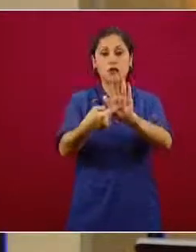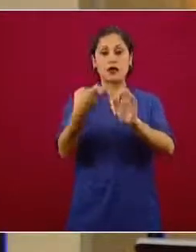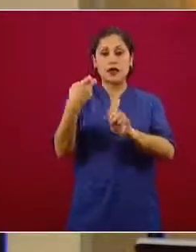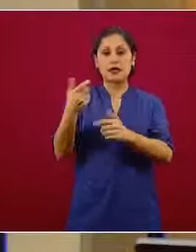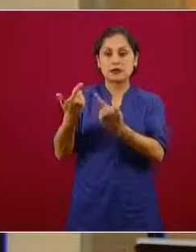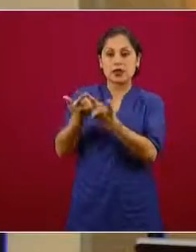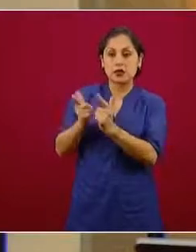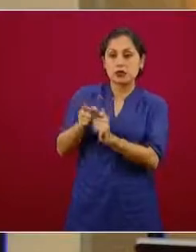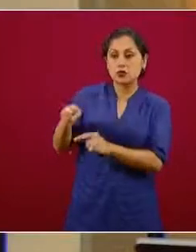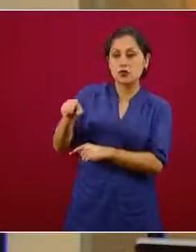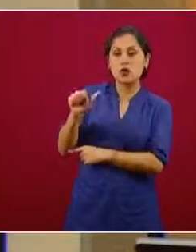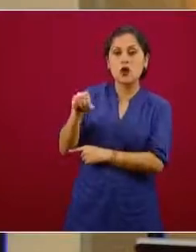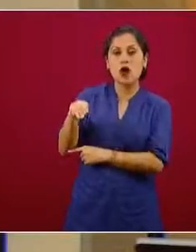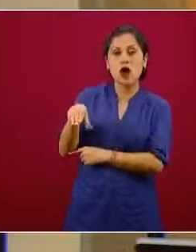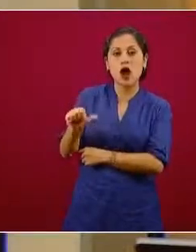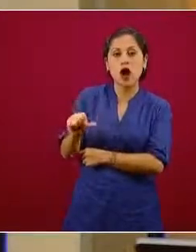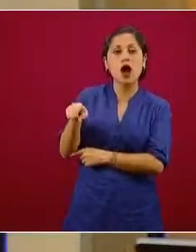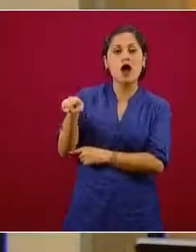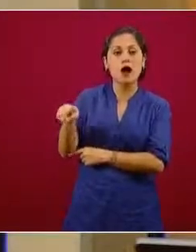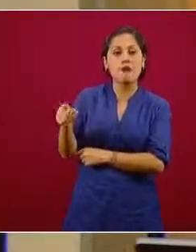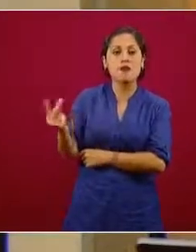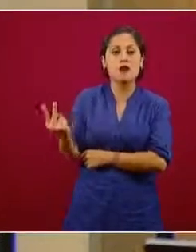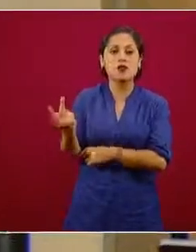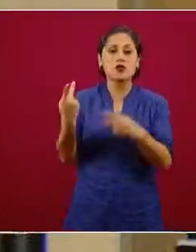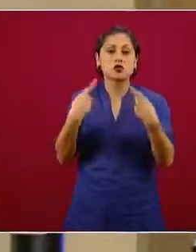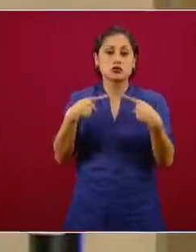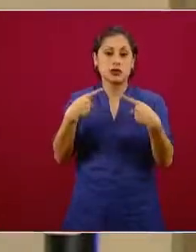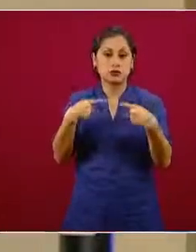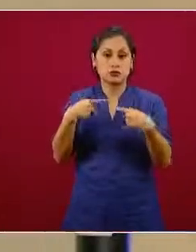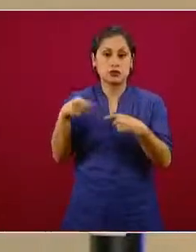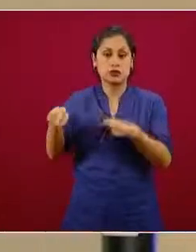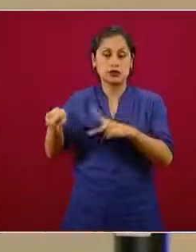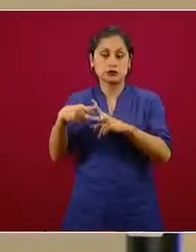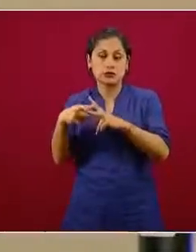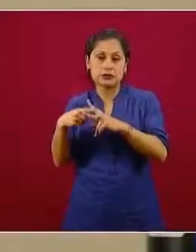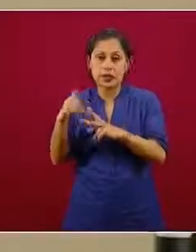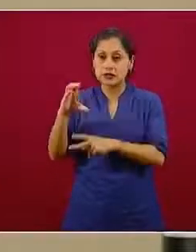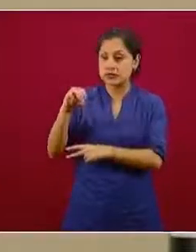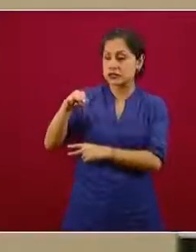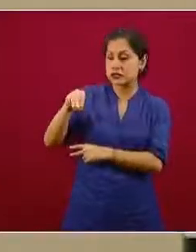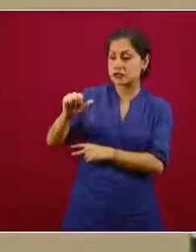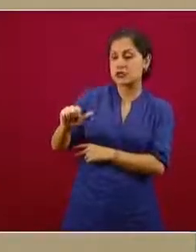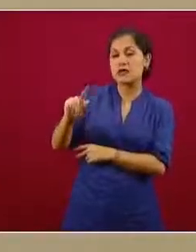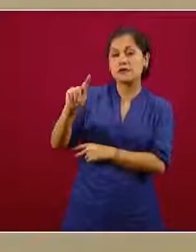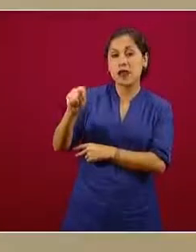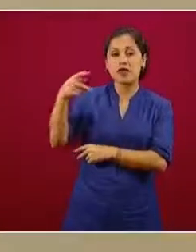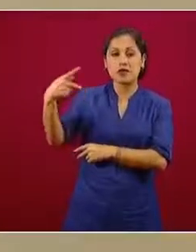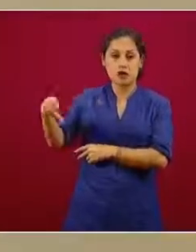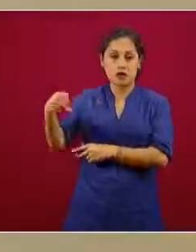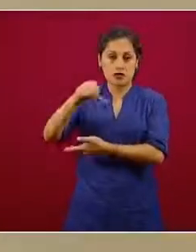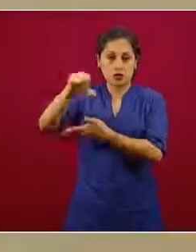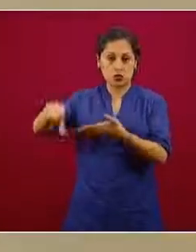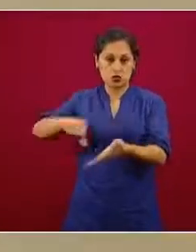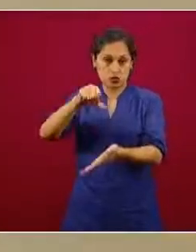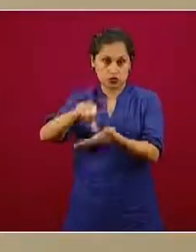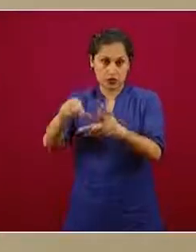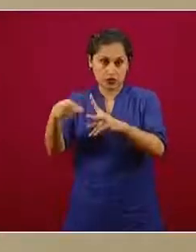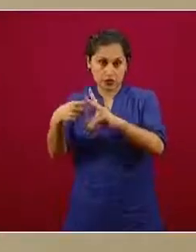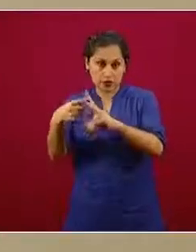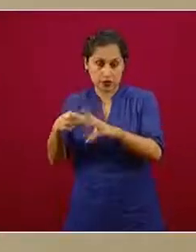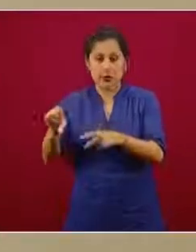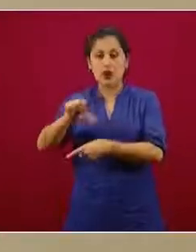AMA, 2 investigadores del grupo del CIMAT, el Centro de Investigación en Matemáticas, Centro Público